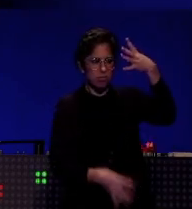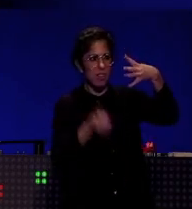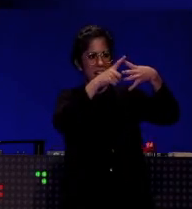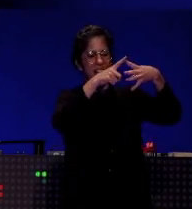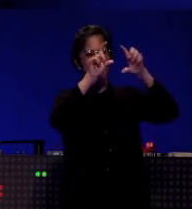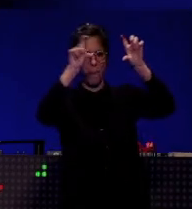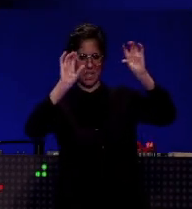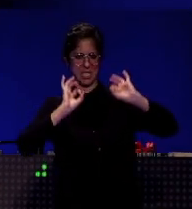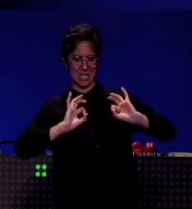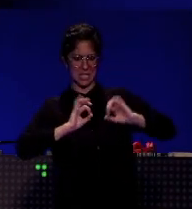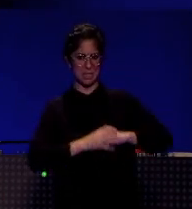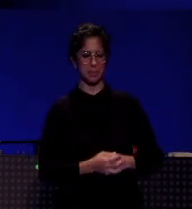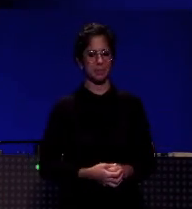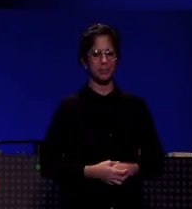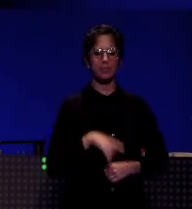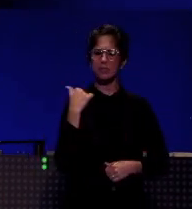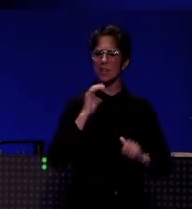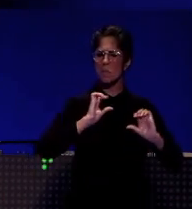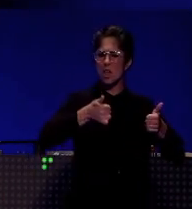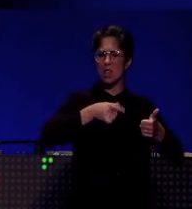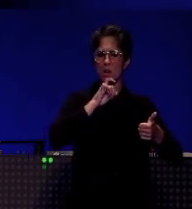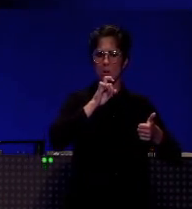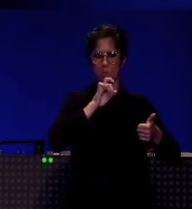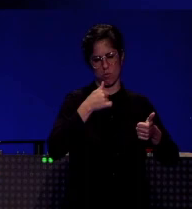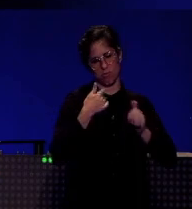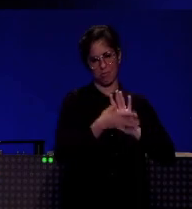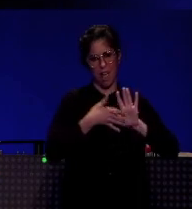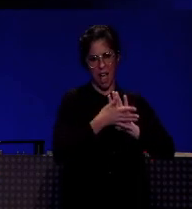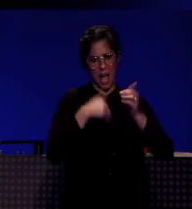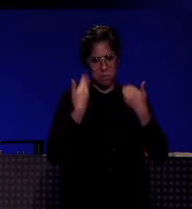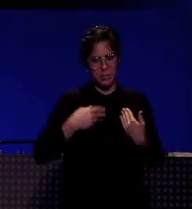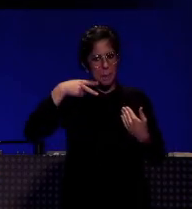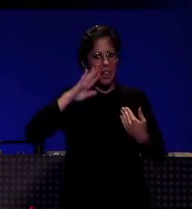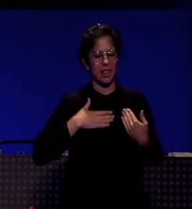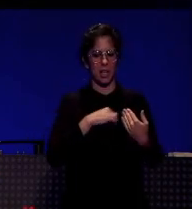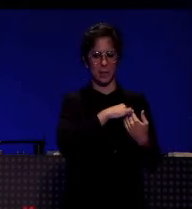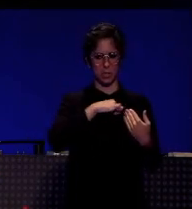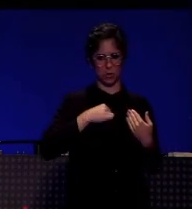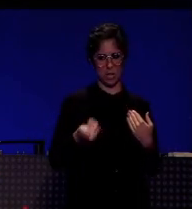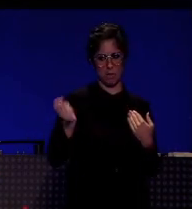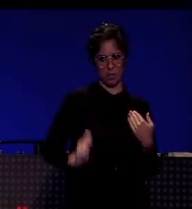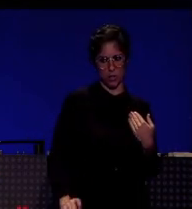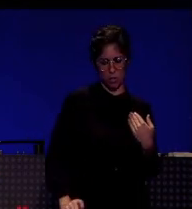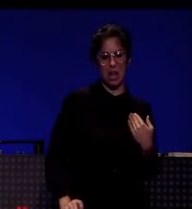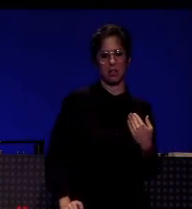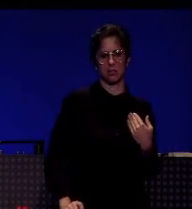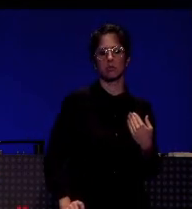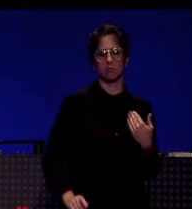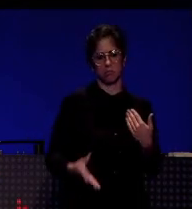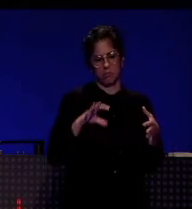a hablar de cómo comenzó todo en cuanto a mi experiencia personal y profesional con las redes sociales